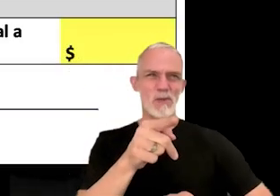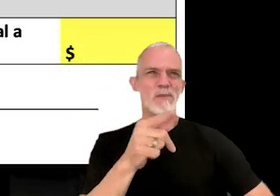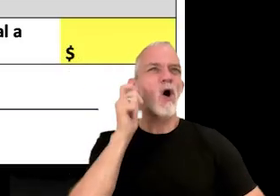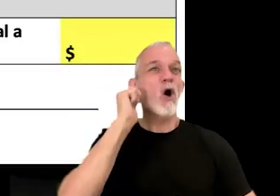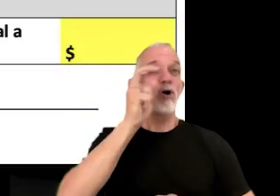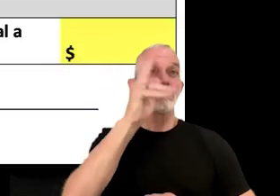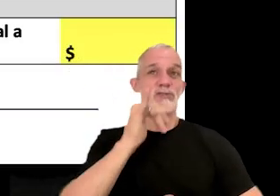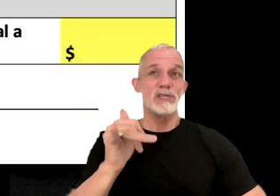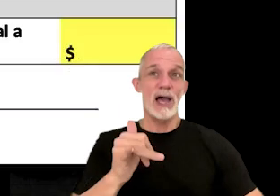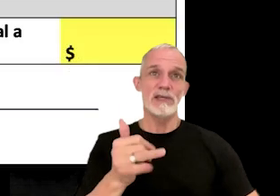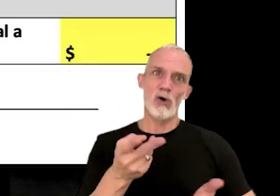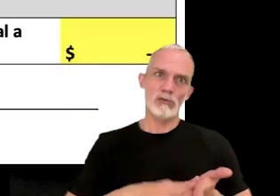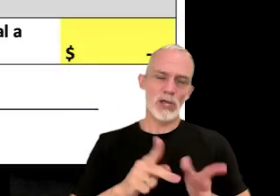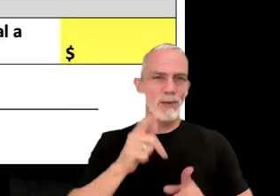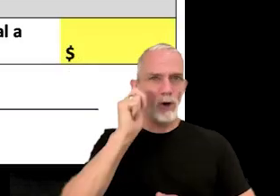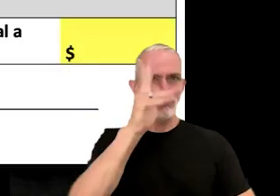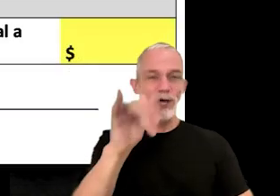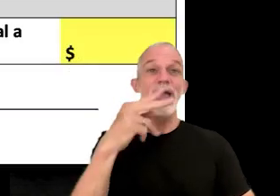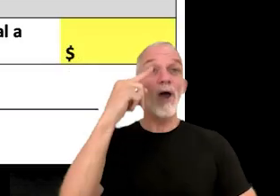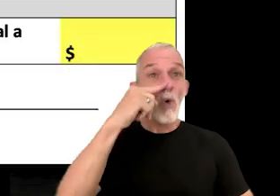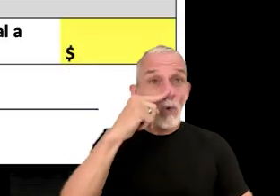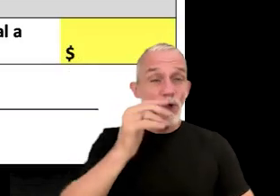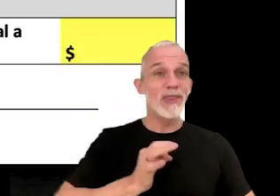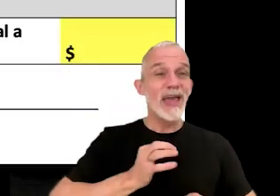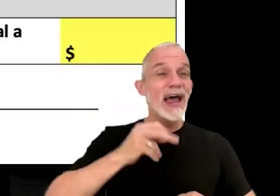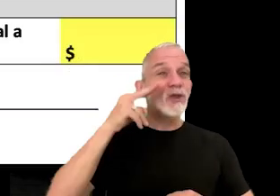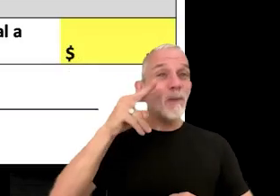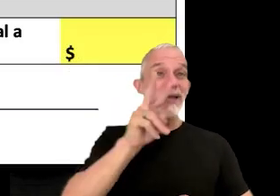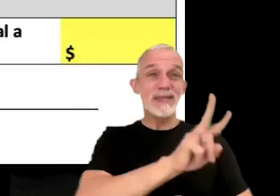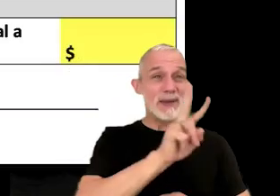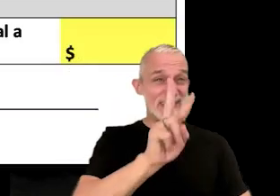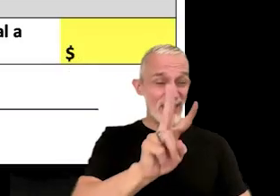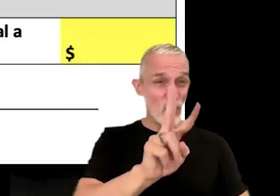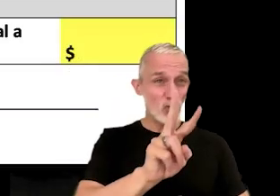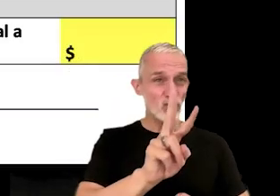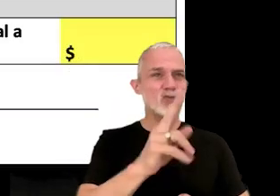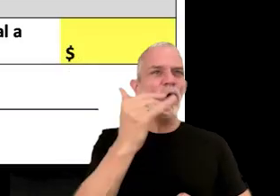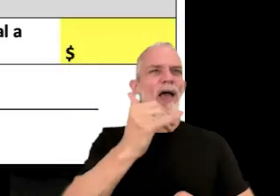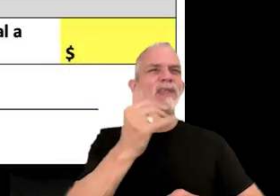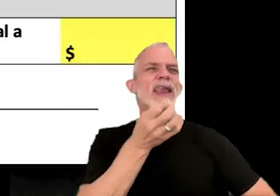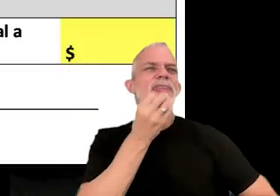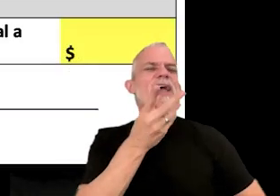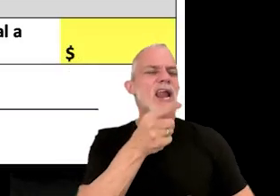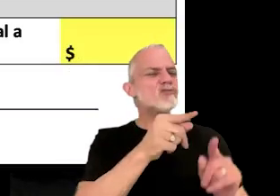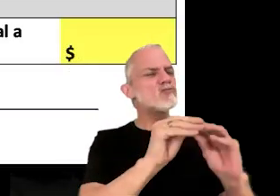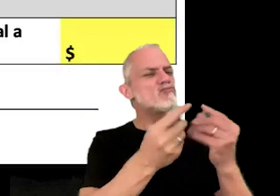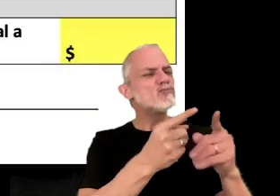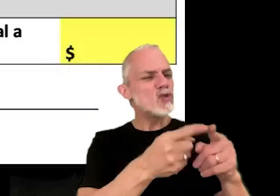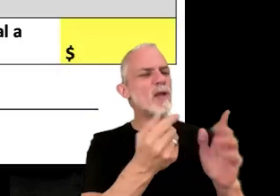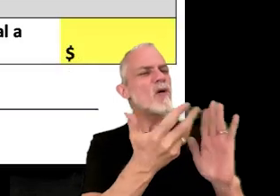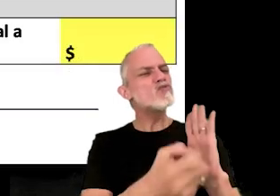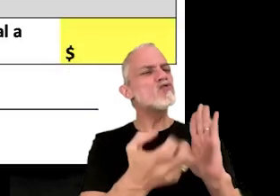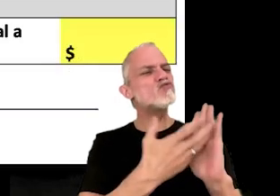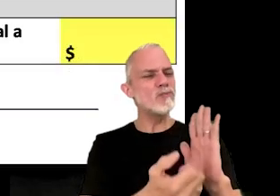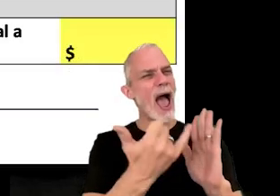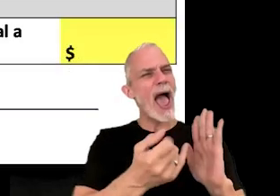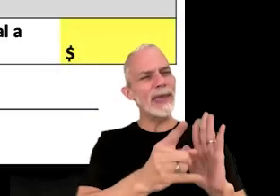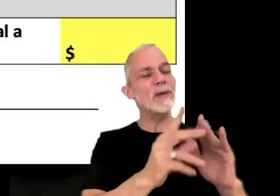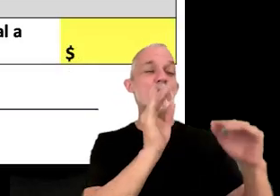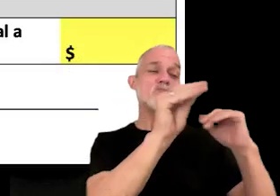González nuevamente, en junio del 2022, tiene declaradas unas retenciones, ¿no?